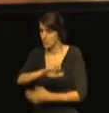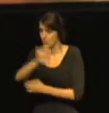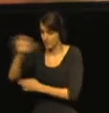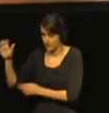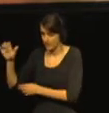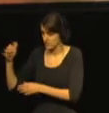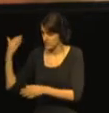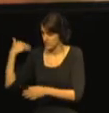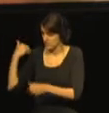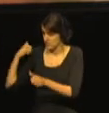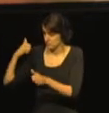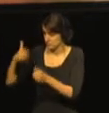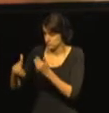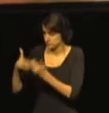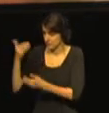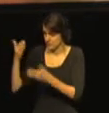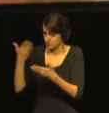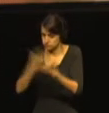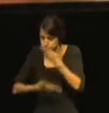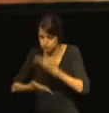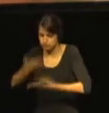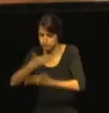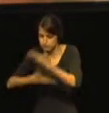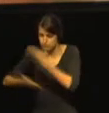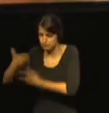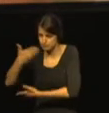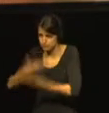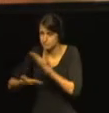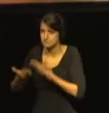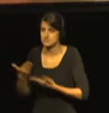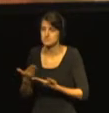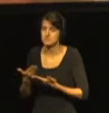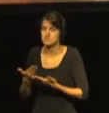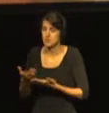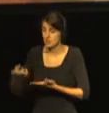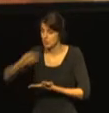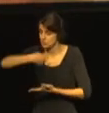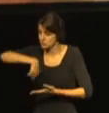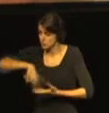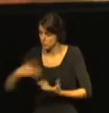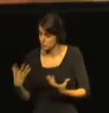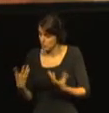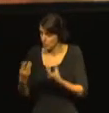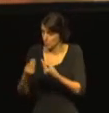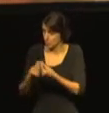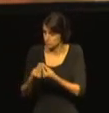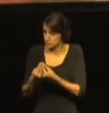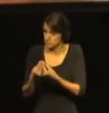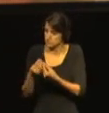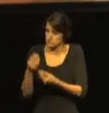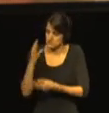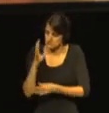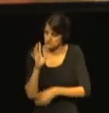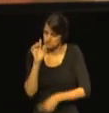juntos pudimos identificar algunos indicadores de calidad de vida.